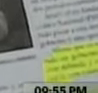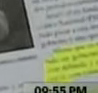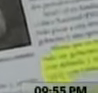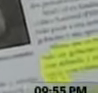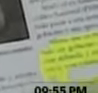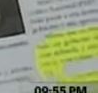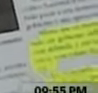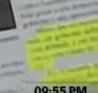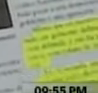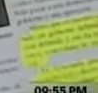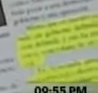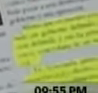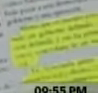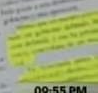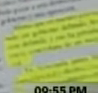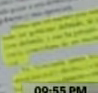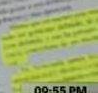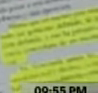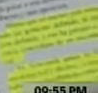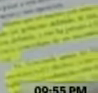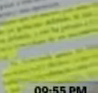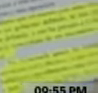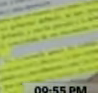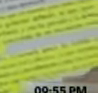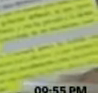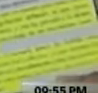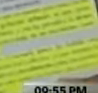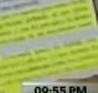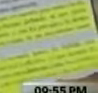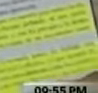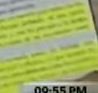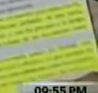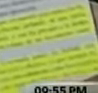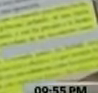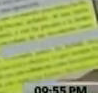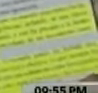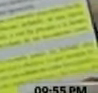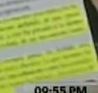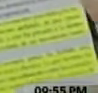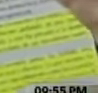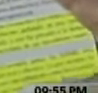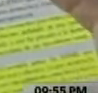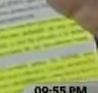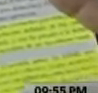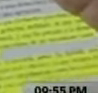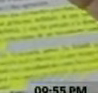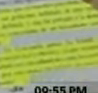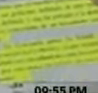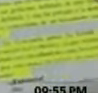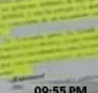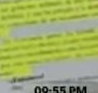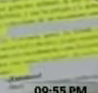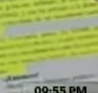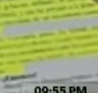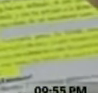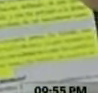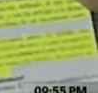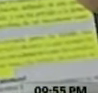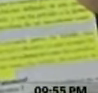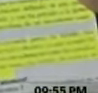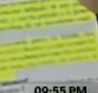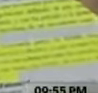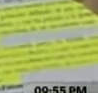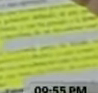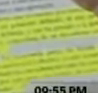mecanismo esencial. En Venezuela jamás ha habido una oposición real y efectiva, ya que siempre ha habido un entendimiento entre los partidos